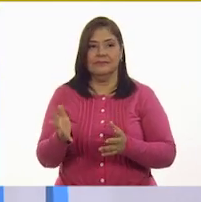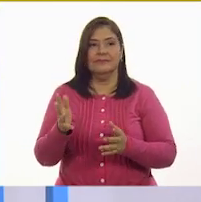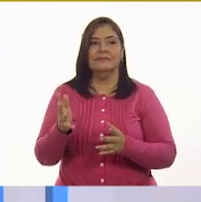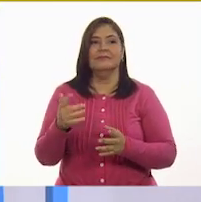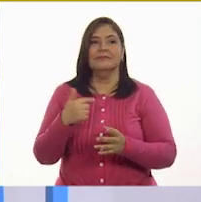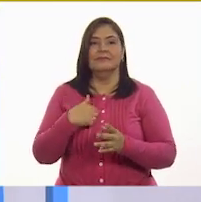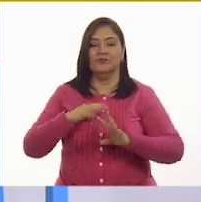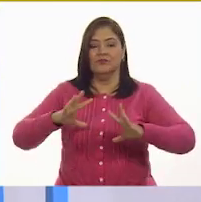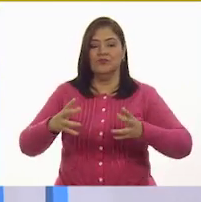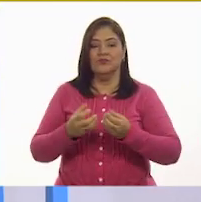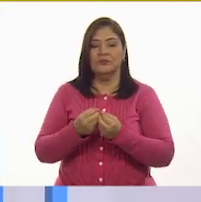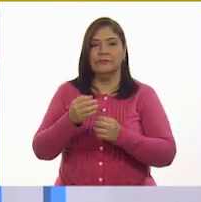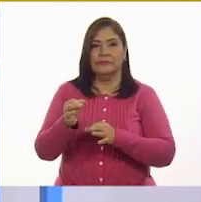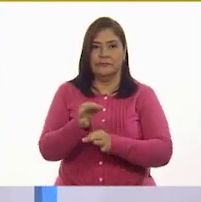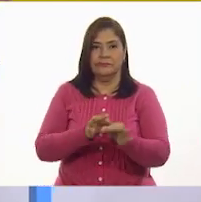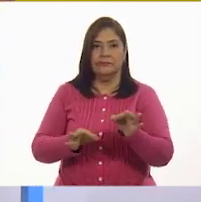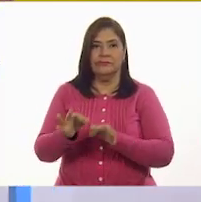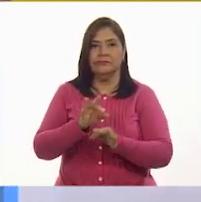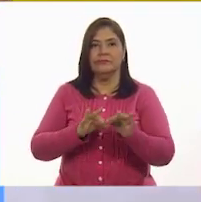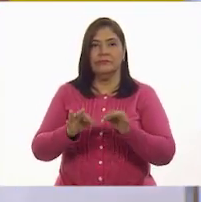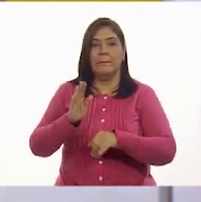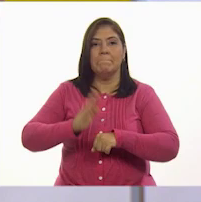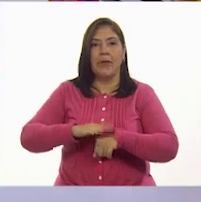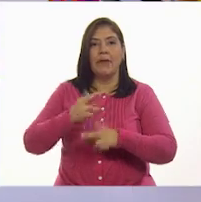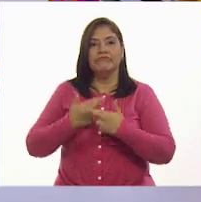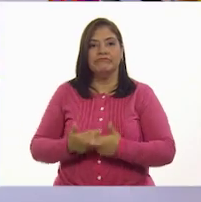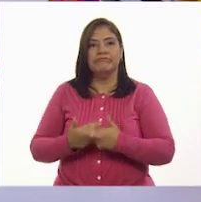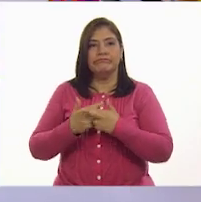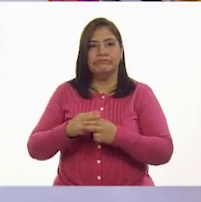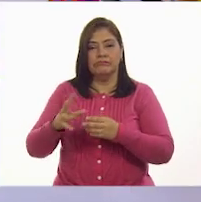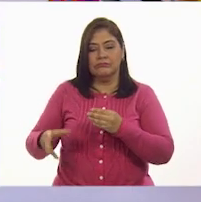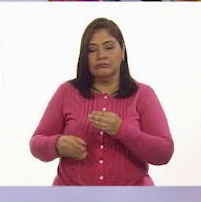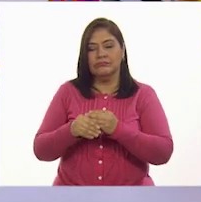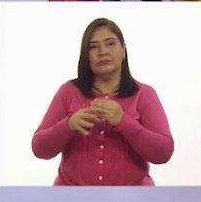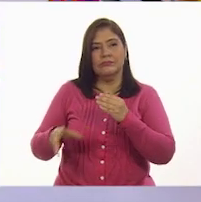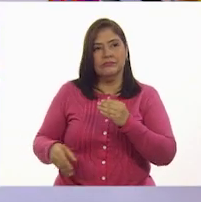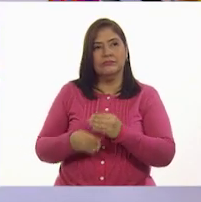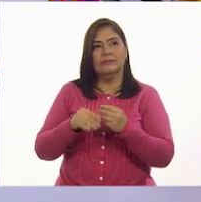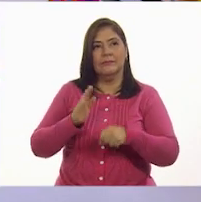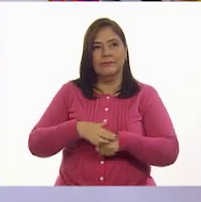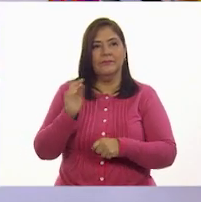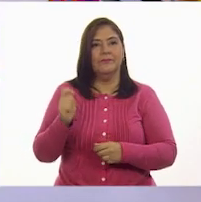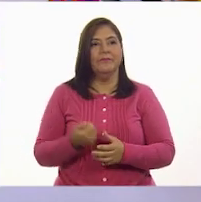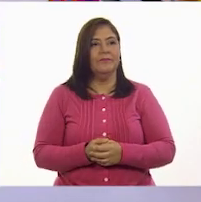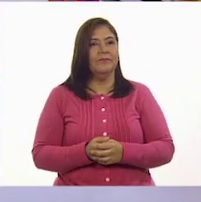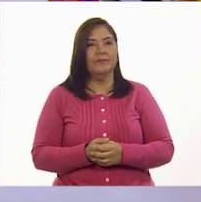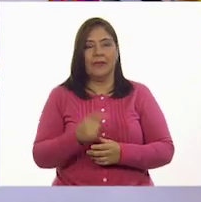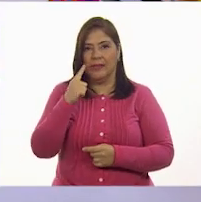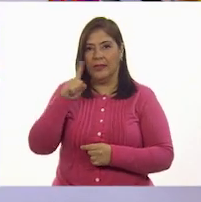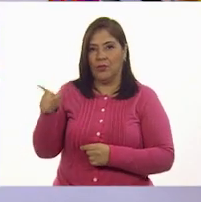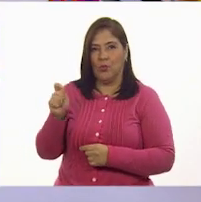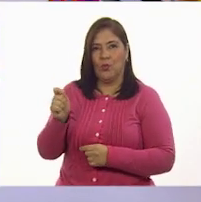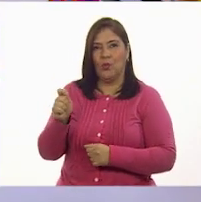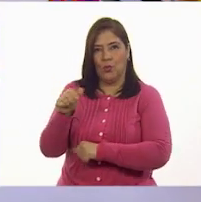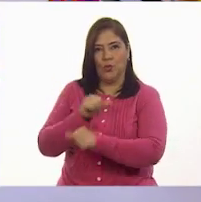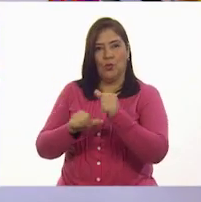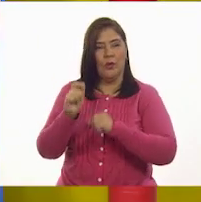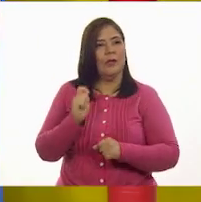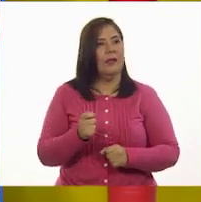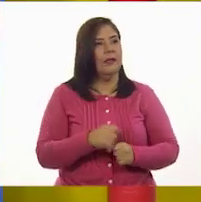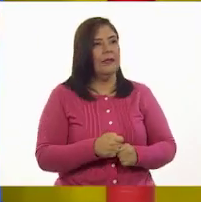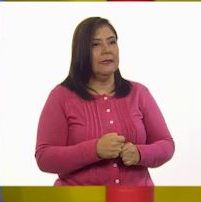aquí mis fichas que ya voy juntando ya más. Me toca a mí. Ahora te toca a ti. Voy a tirar el